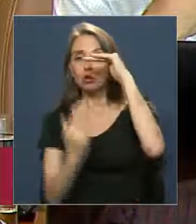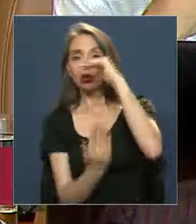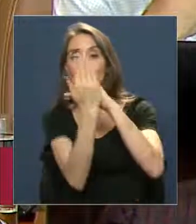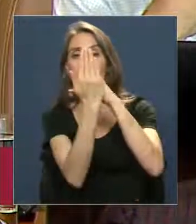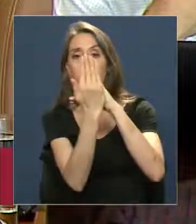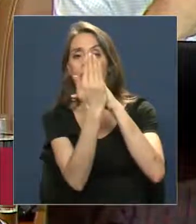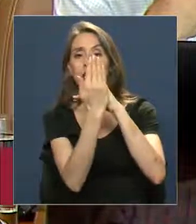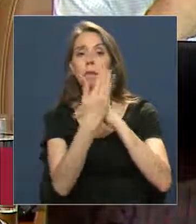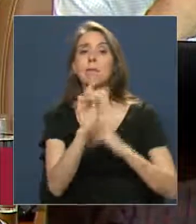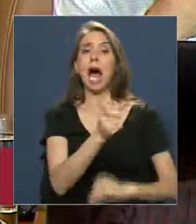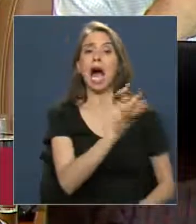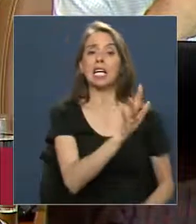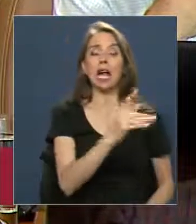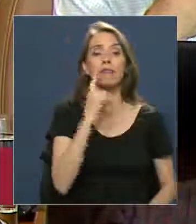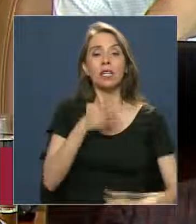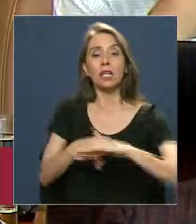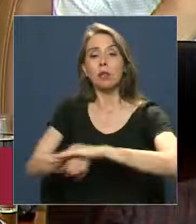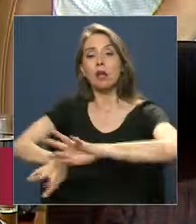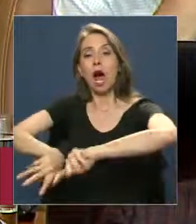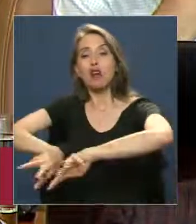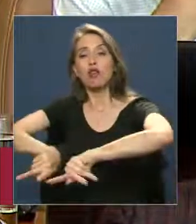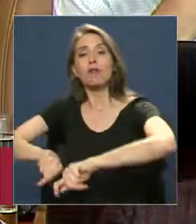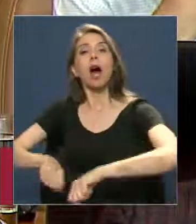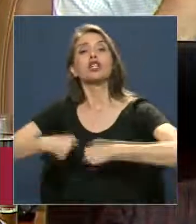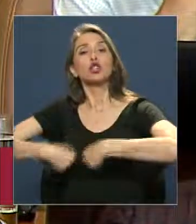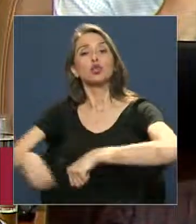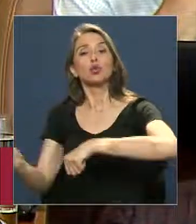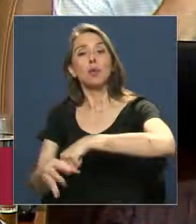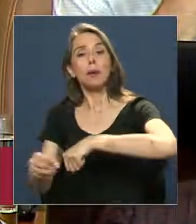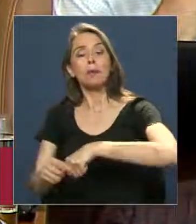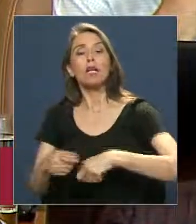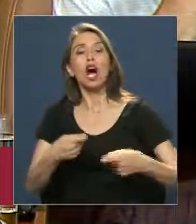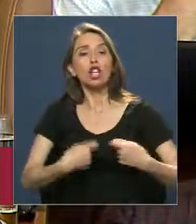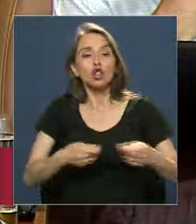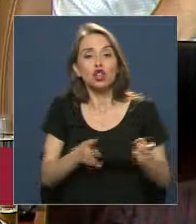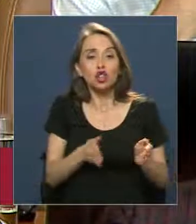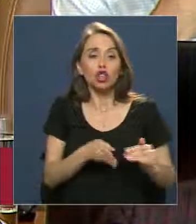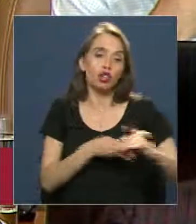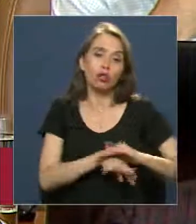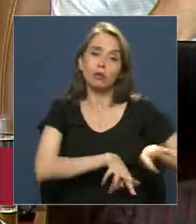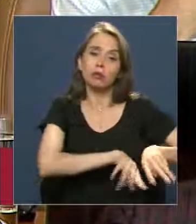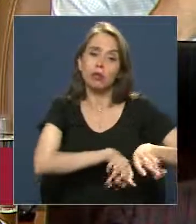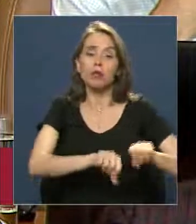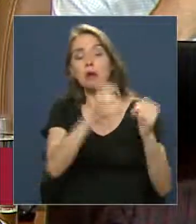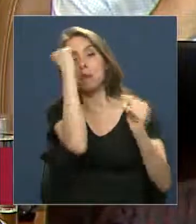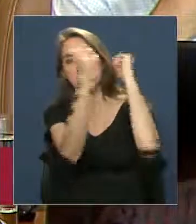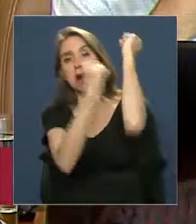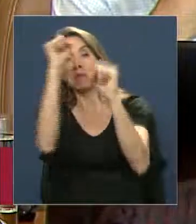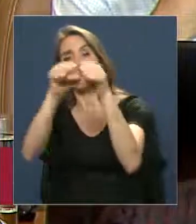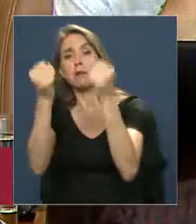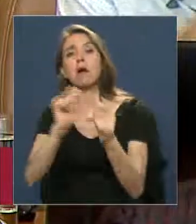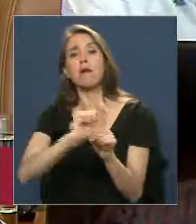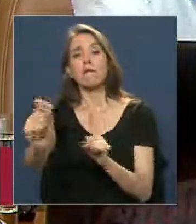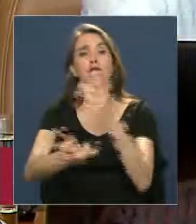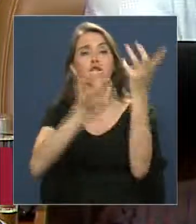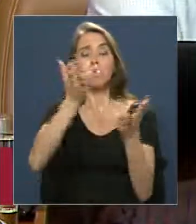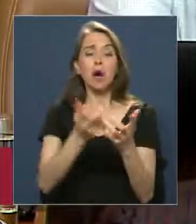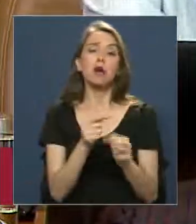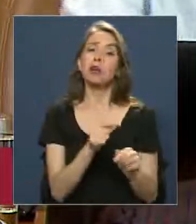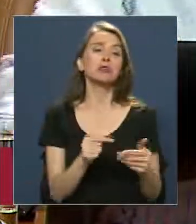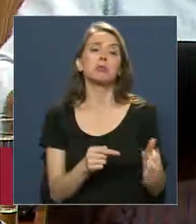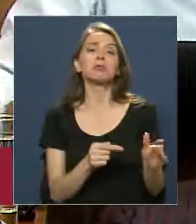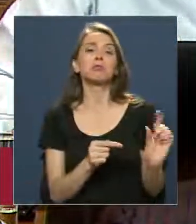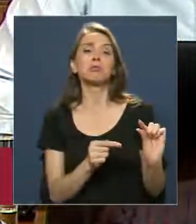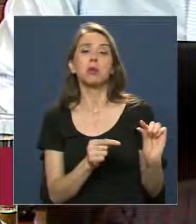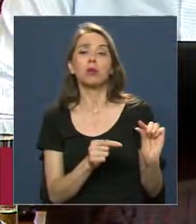un supermercado, que saquear un pequeño local, un pequeño comercio, destruir, probablemente quemarlo. Esa es la